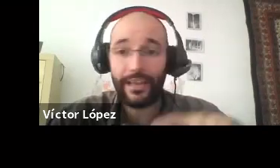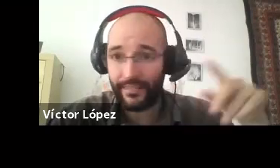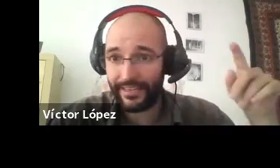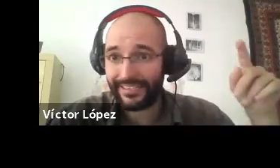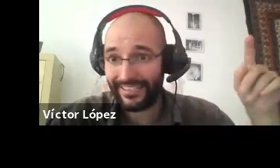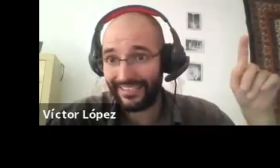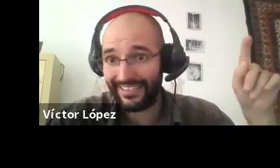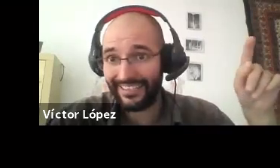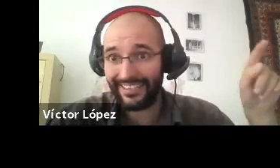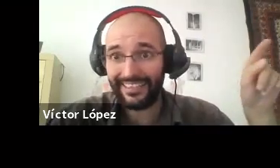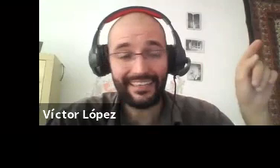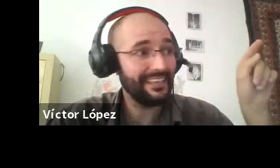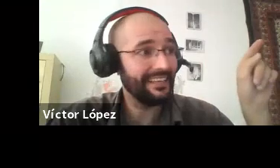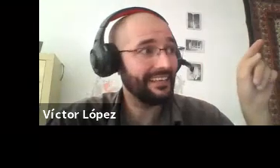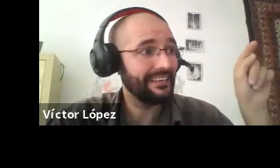Y lo que hace es...